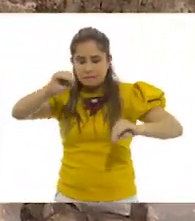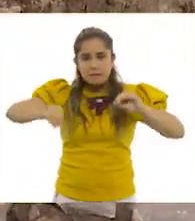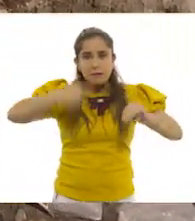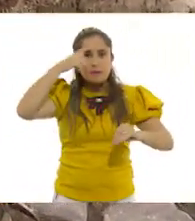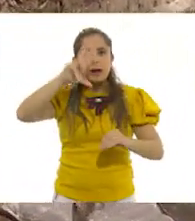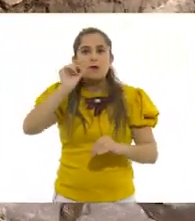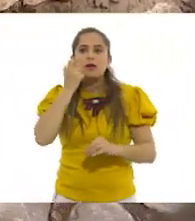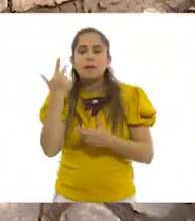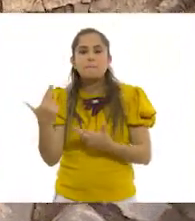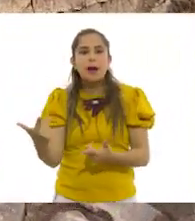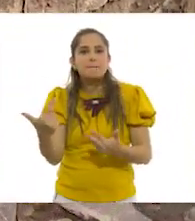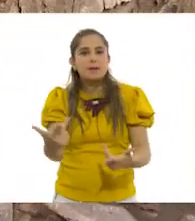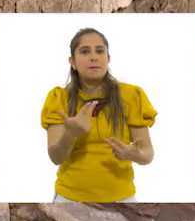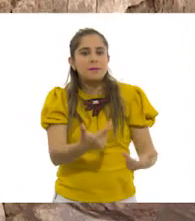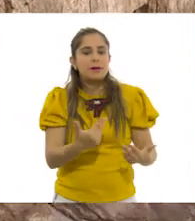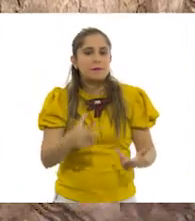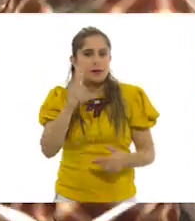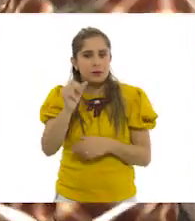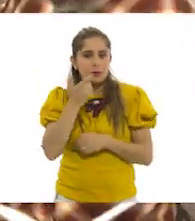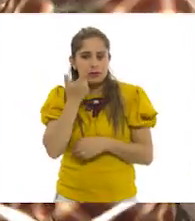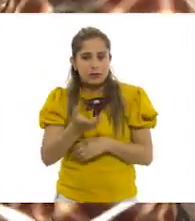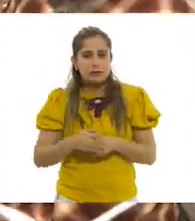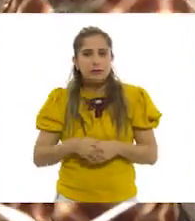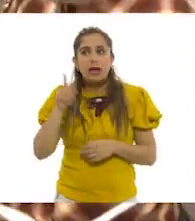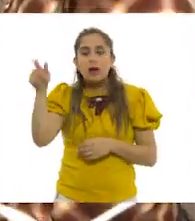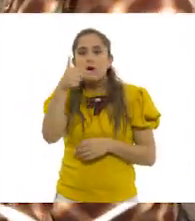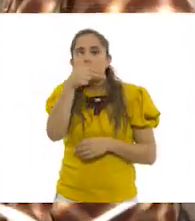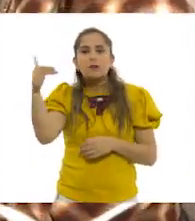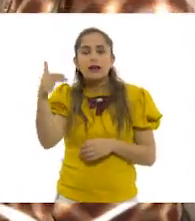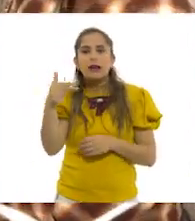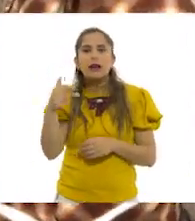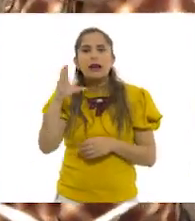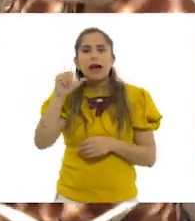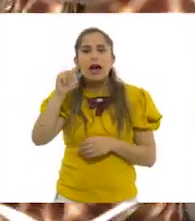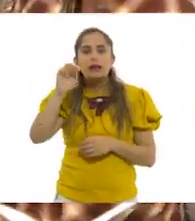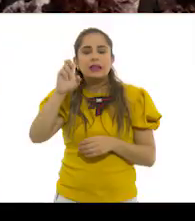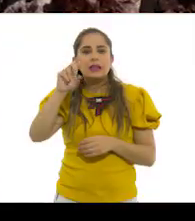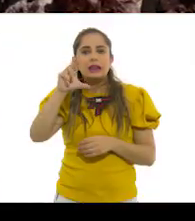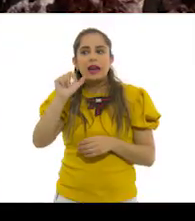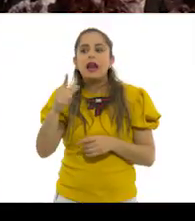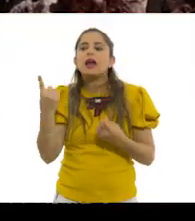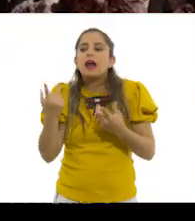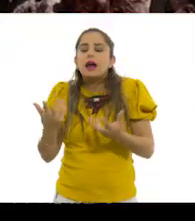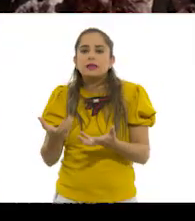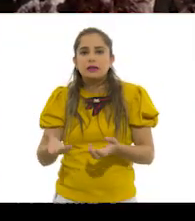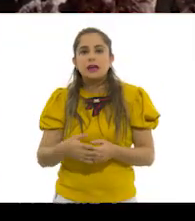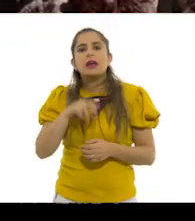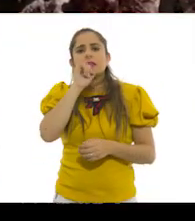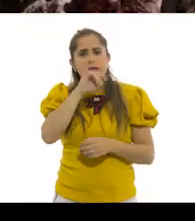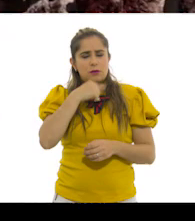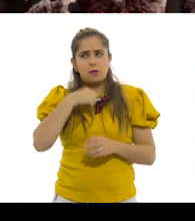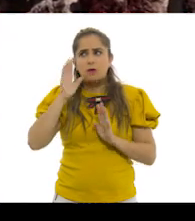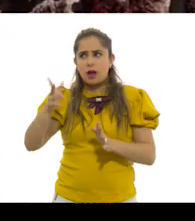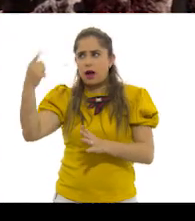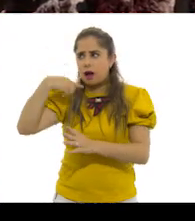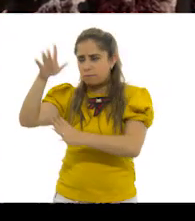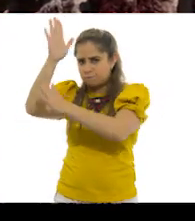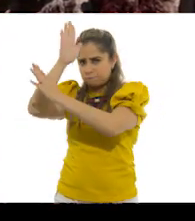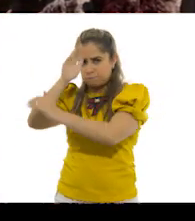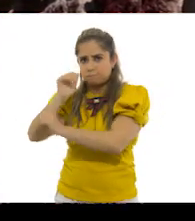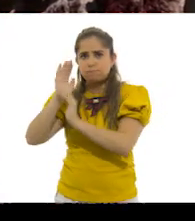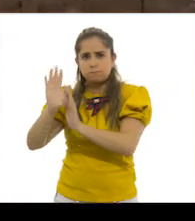no vaya a afectar, ¿no? Sí. ¿Cómo se arreglan con los del Hotel Catedral? ¿Les pagan, tenemos una buena coordinación.